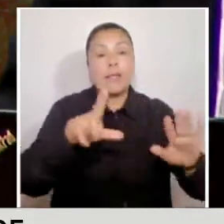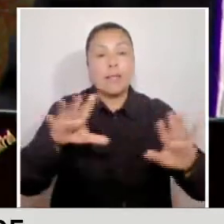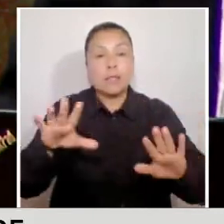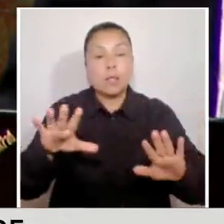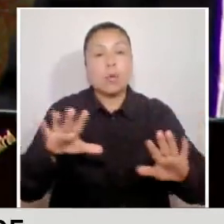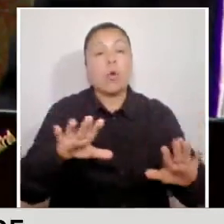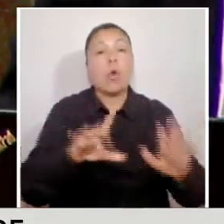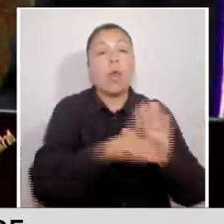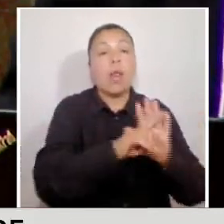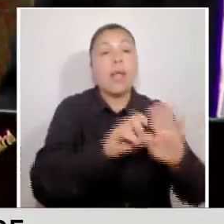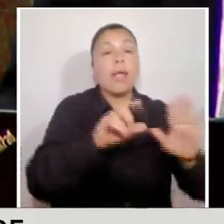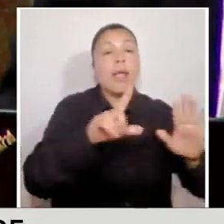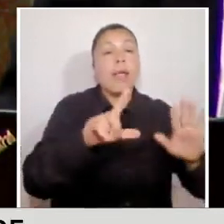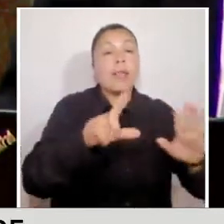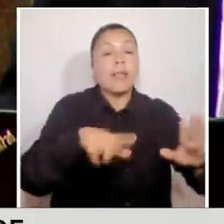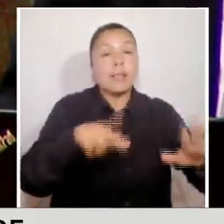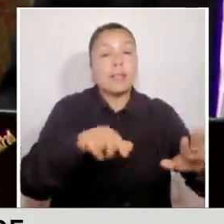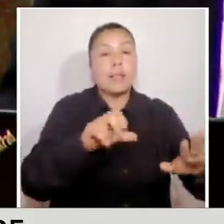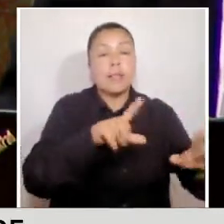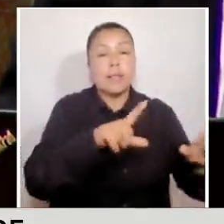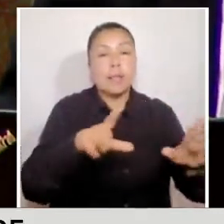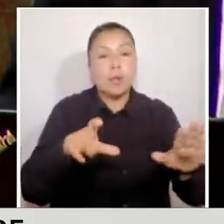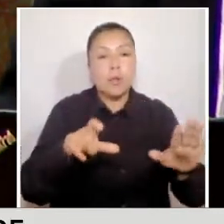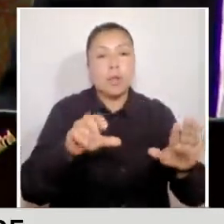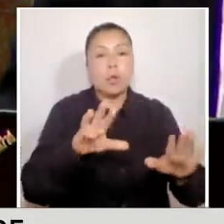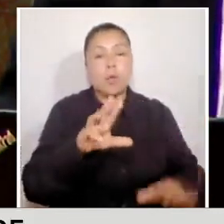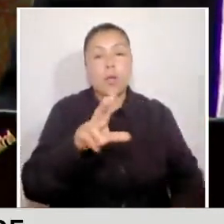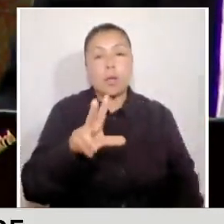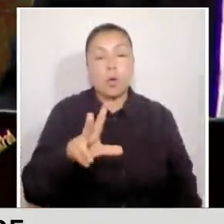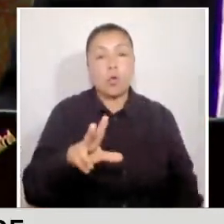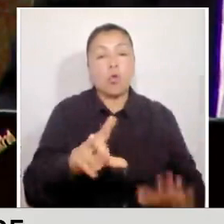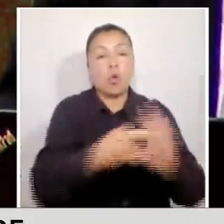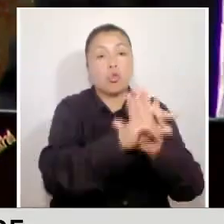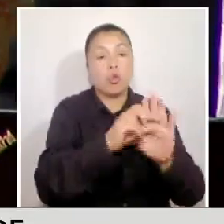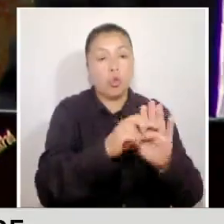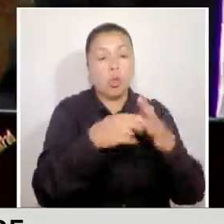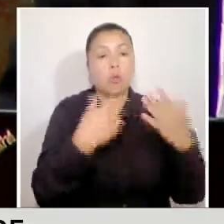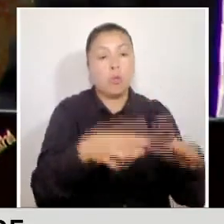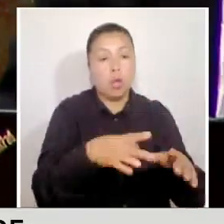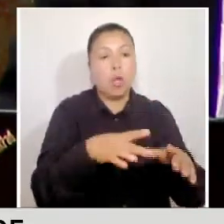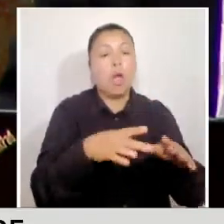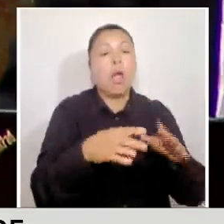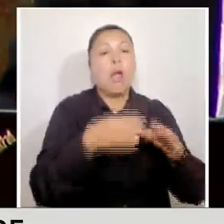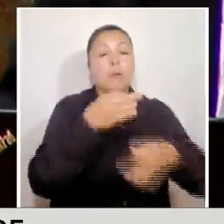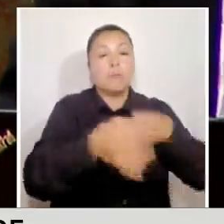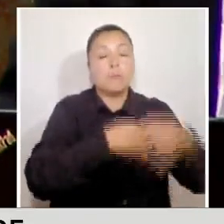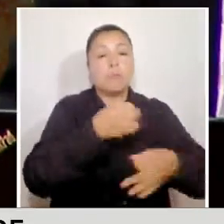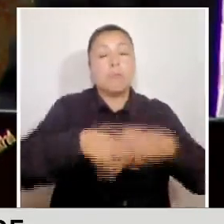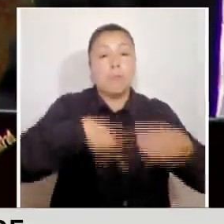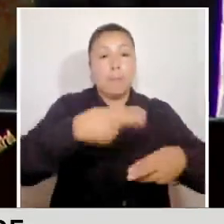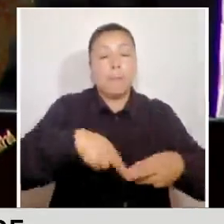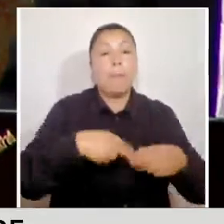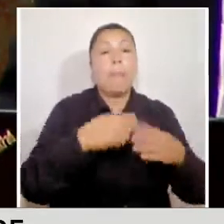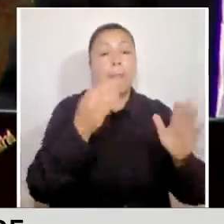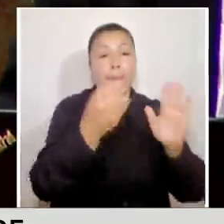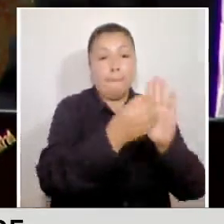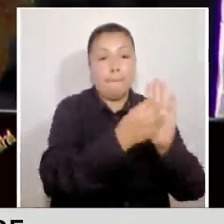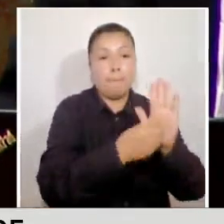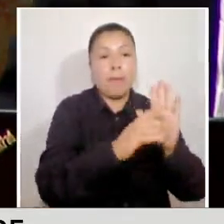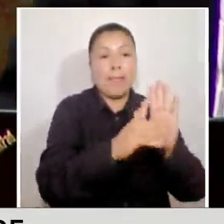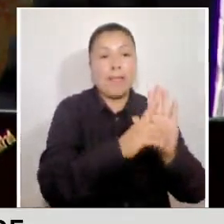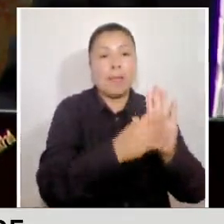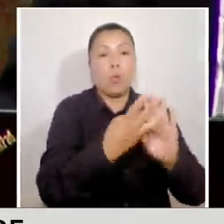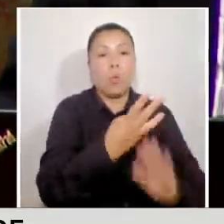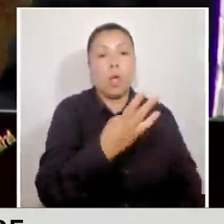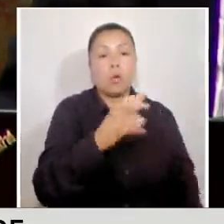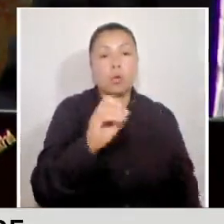ley número 17798 cuyo texto coordinado refundido y sistematizado ha sido fijado por el decreto 400 de